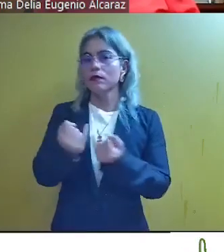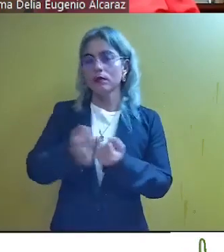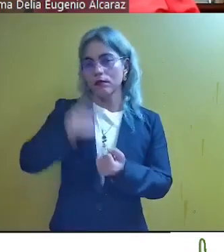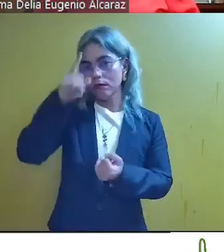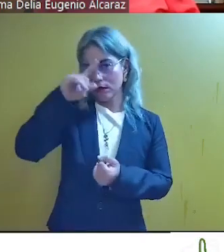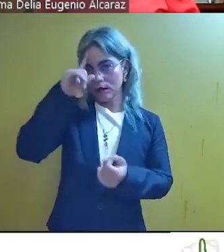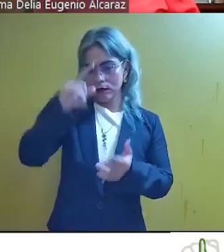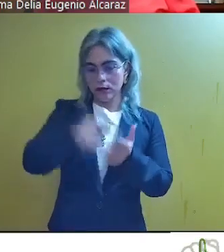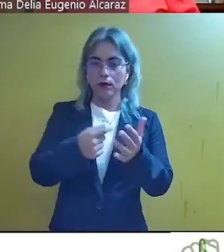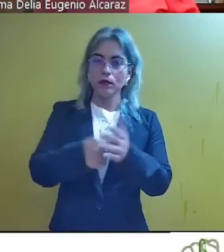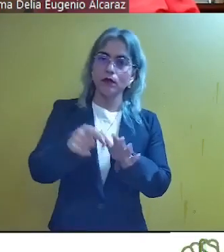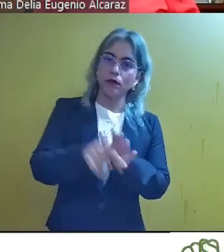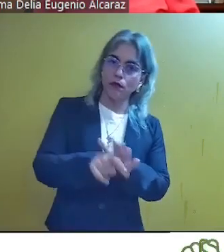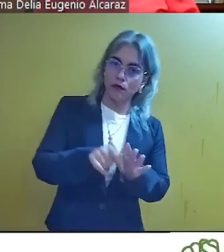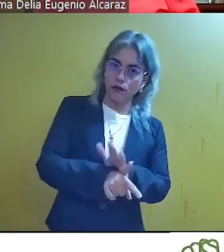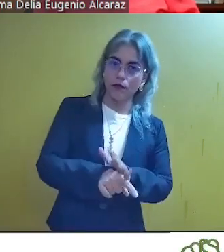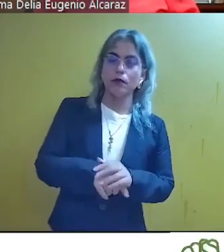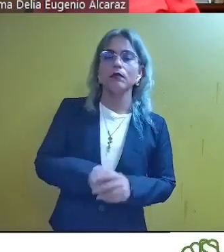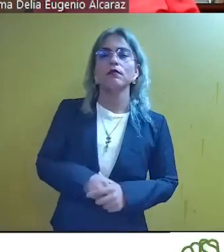consejos distritales electorales.